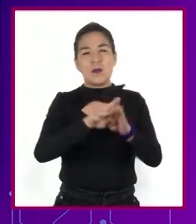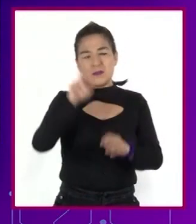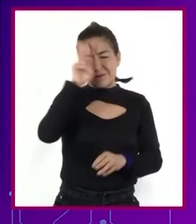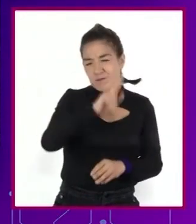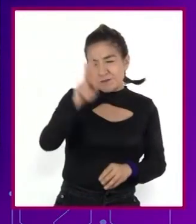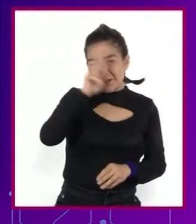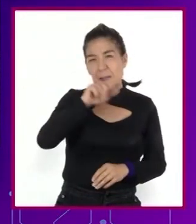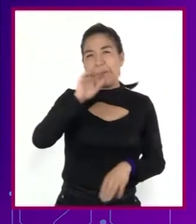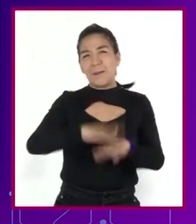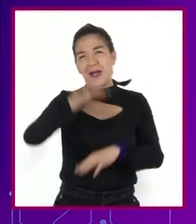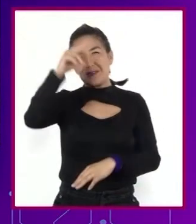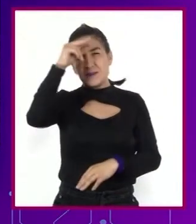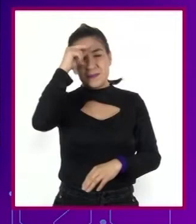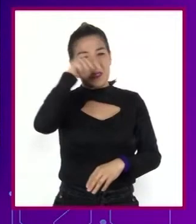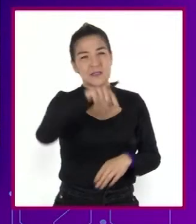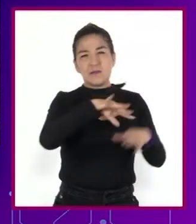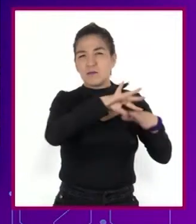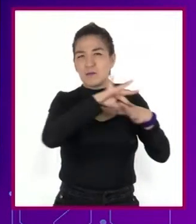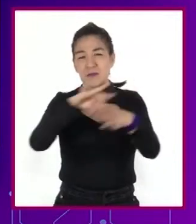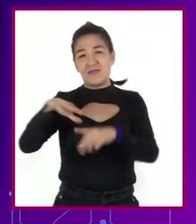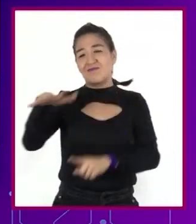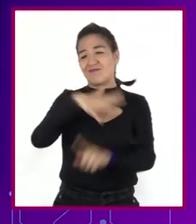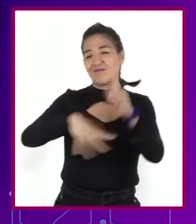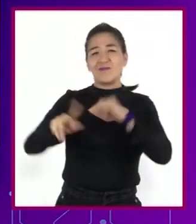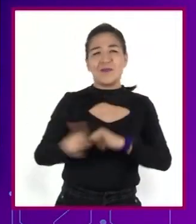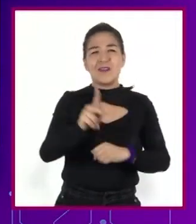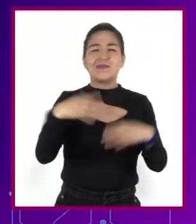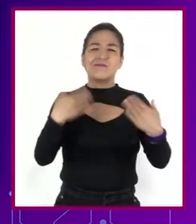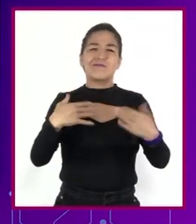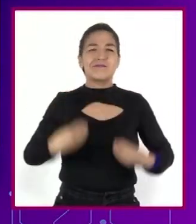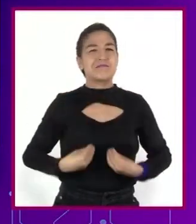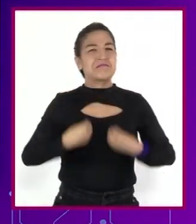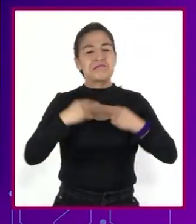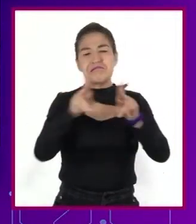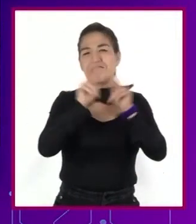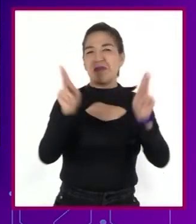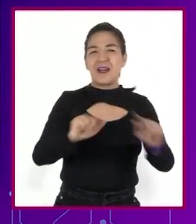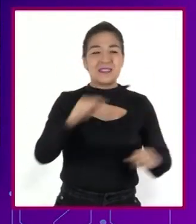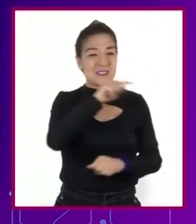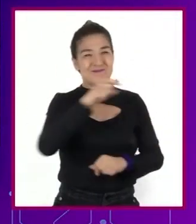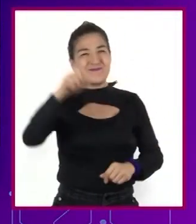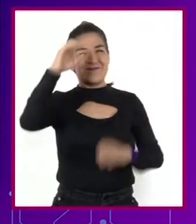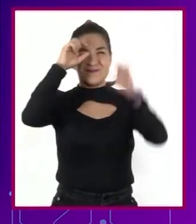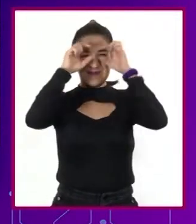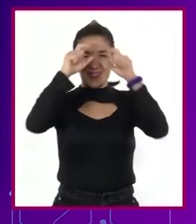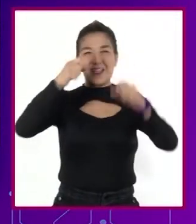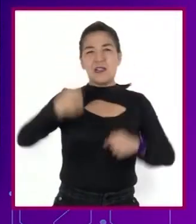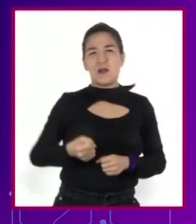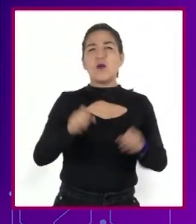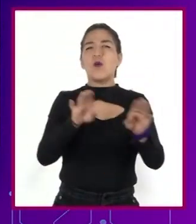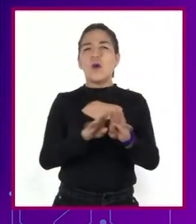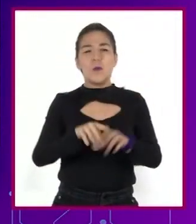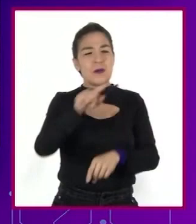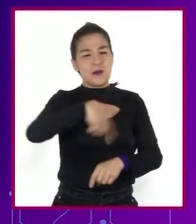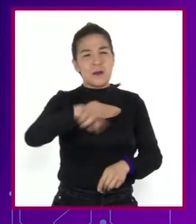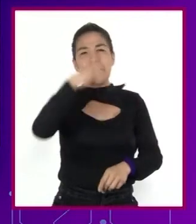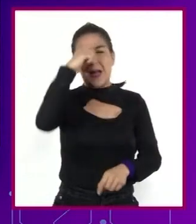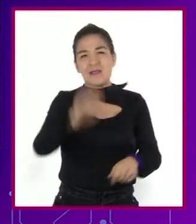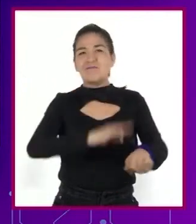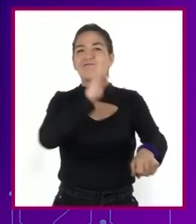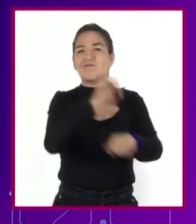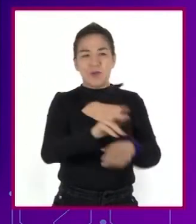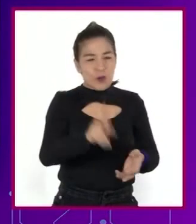sabiduría, este pueblo vive en paz. El actual líder tibetano viaja por el mundo defendiendo la recuperación